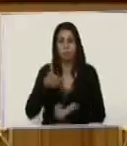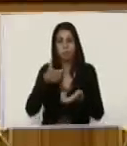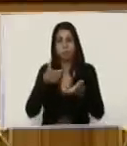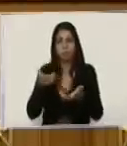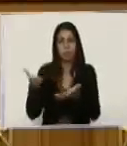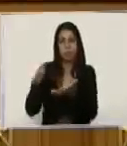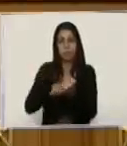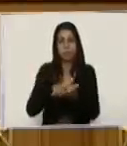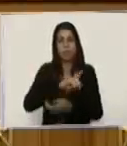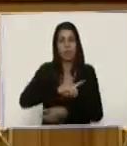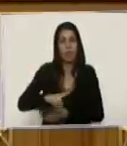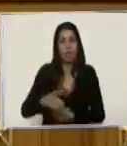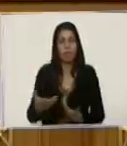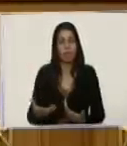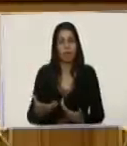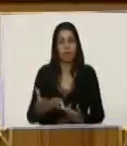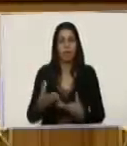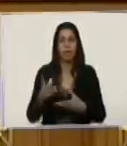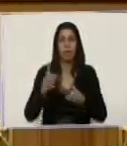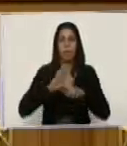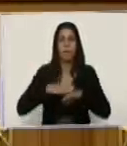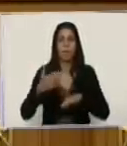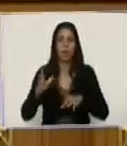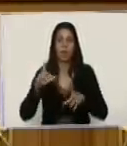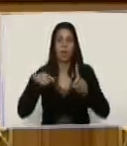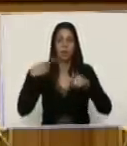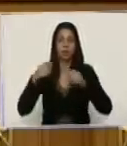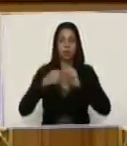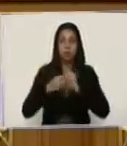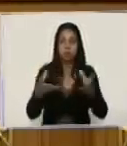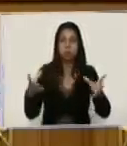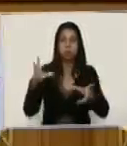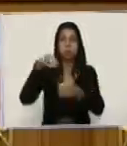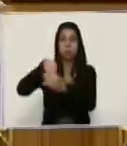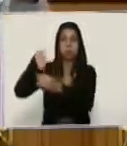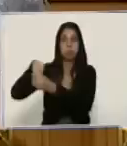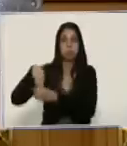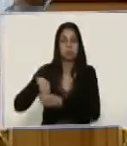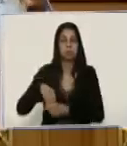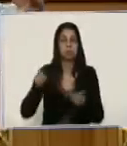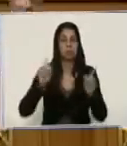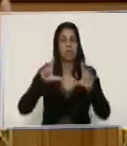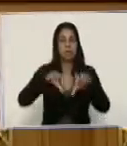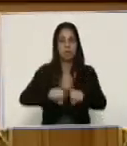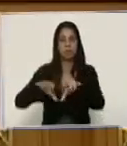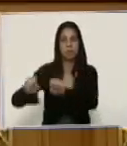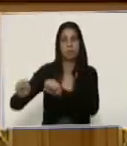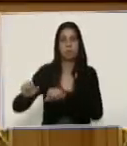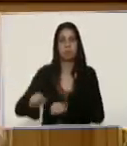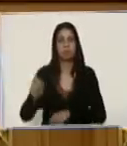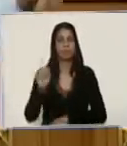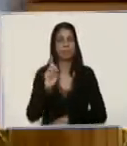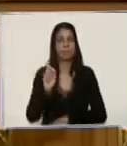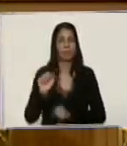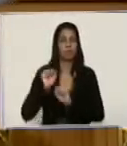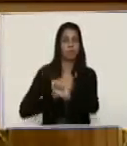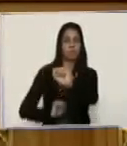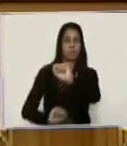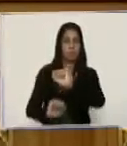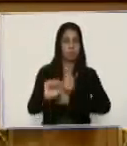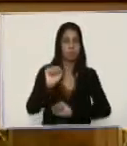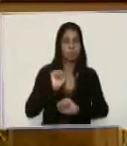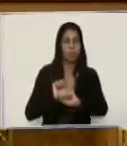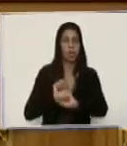difícilmente ellos invadan este país. Difícilmente. Y simultáneamente hacer